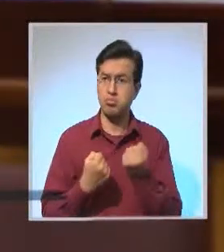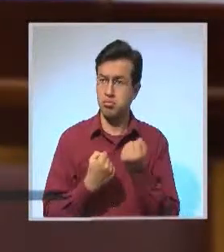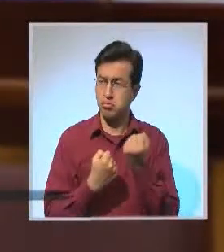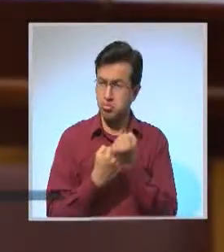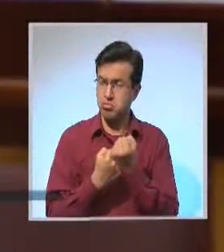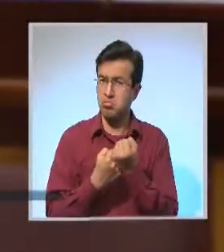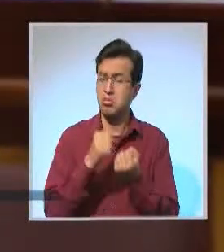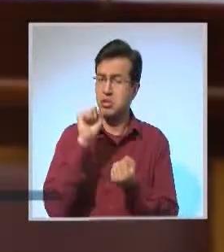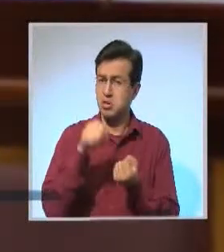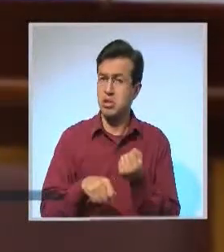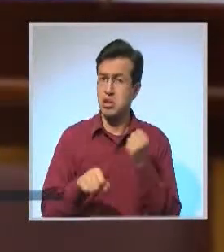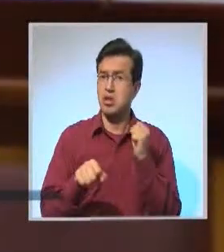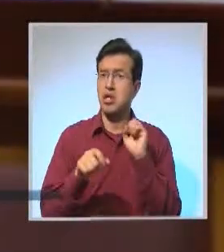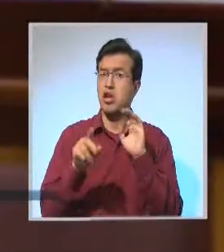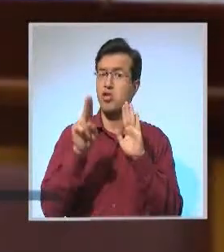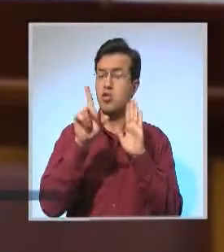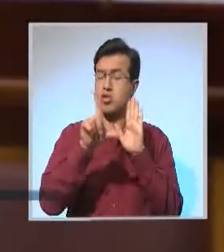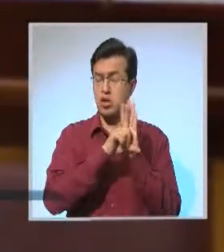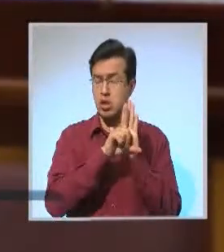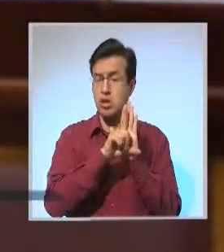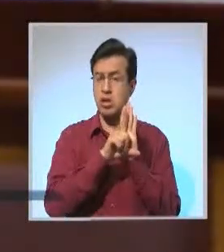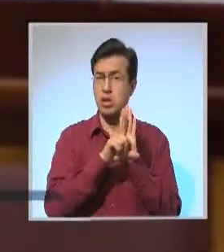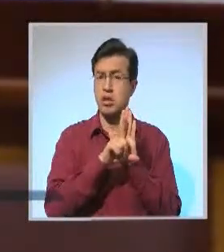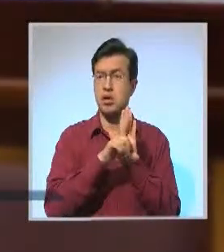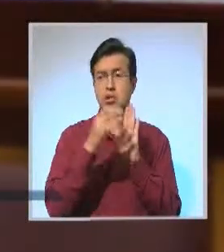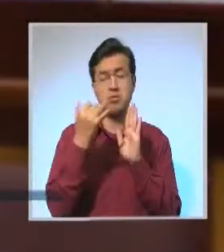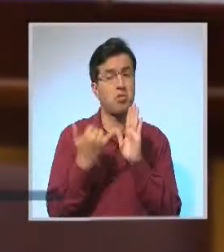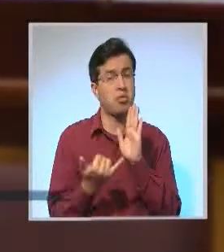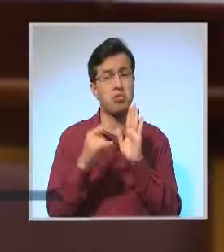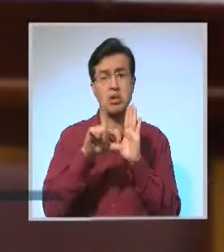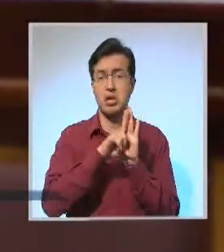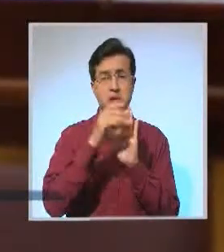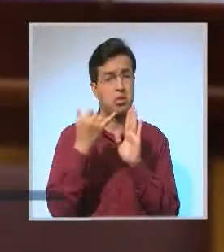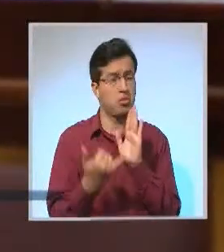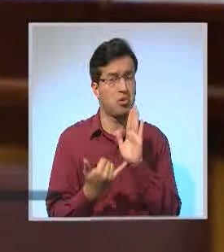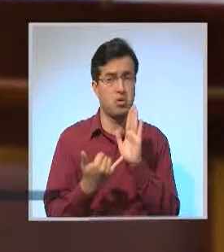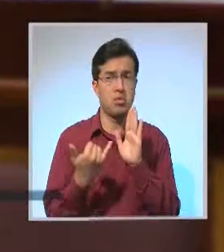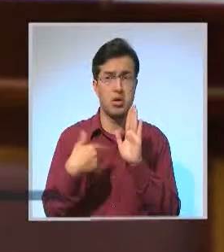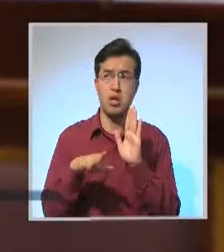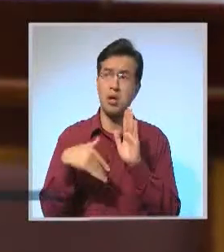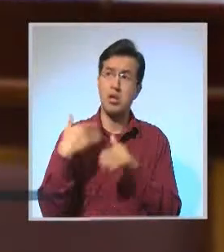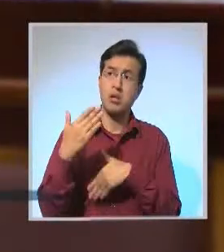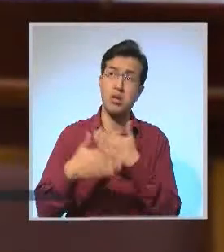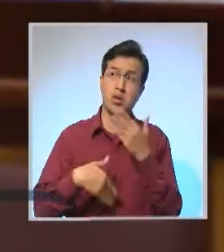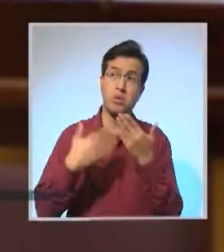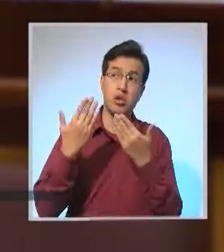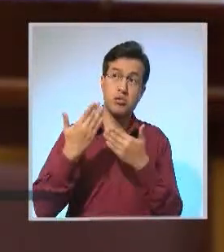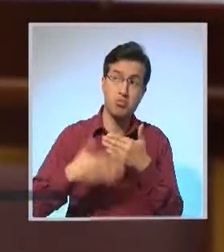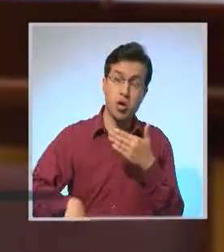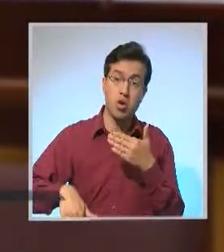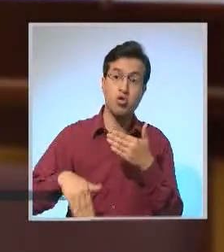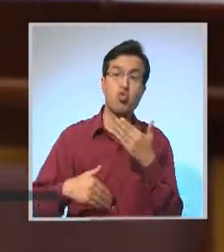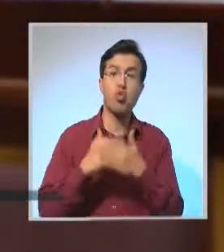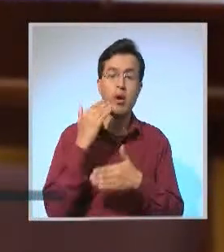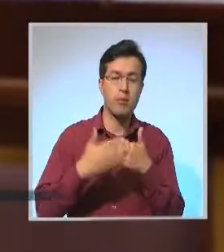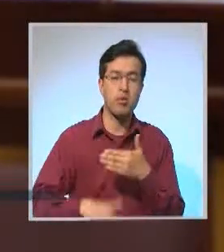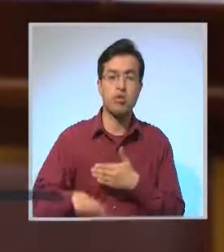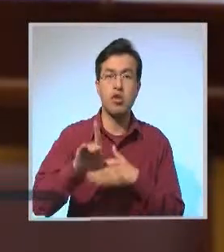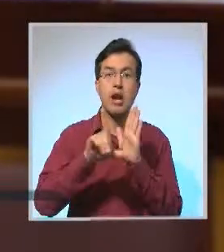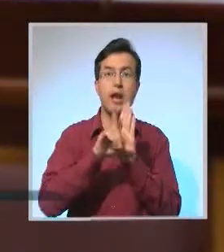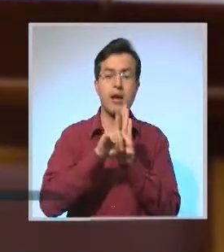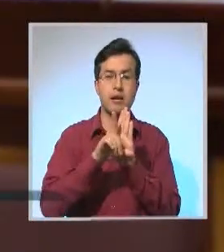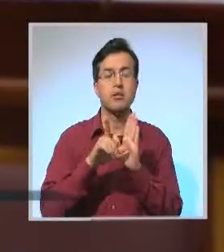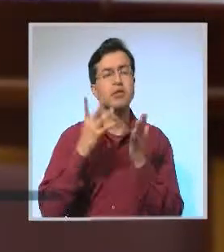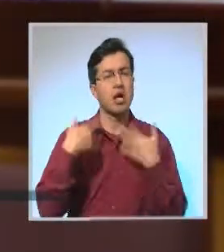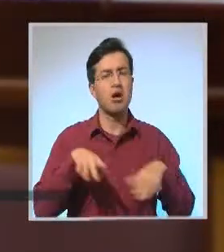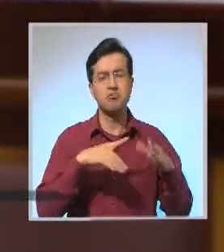se establece en la normativa actual que en pocos días dejará de estar vigente se analizó estos temas